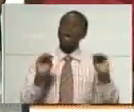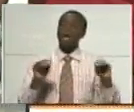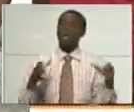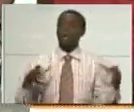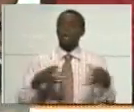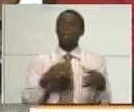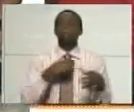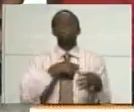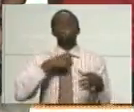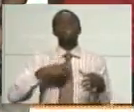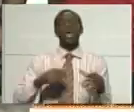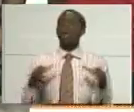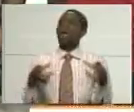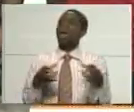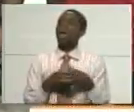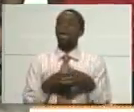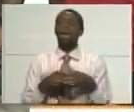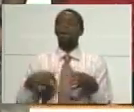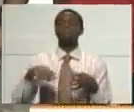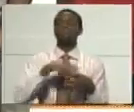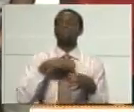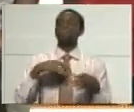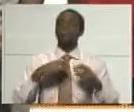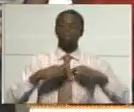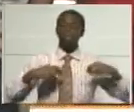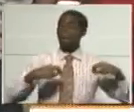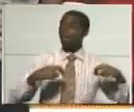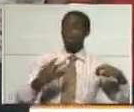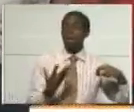Presidencial? Solo tres sectores se negaron, Diosdado.